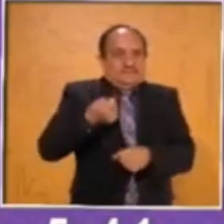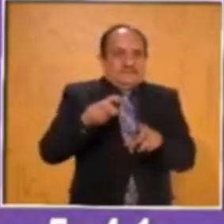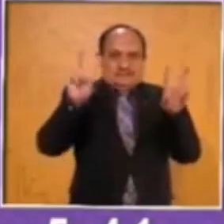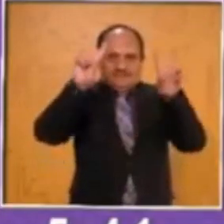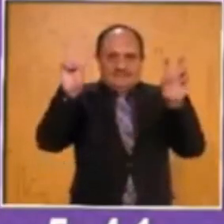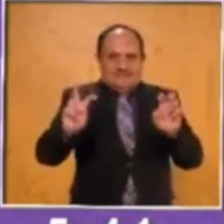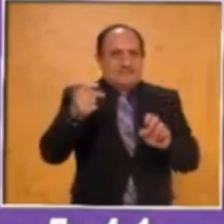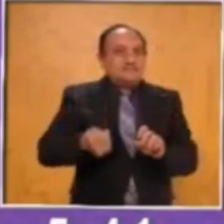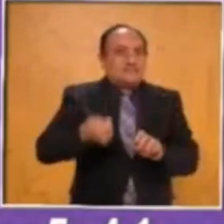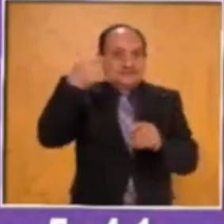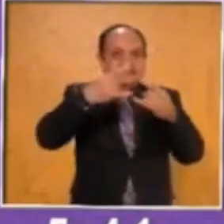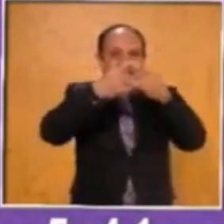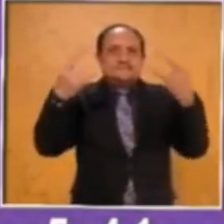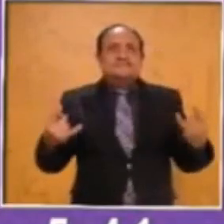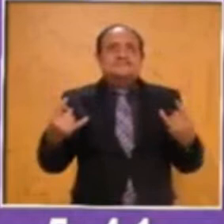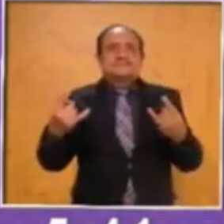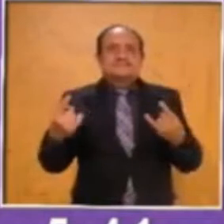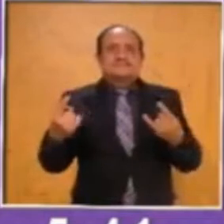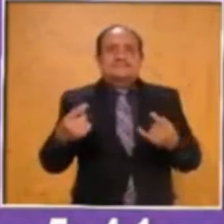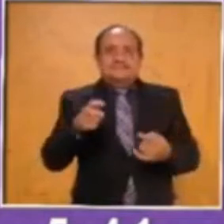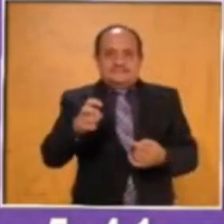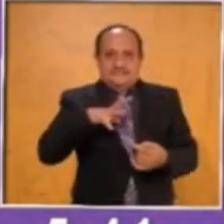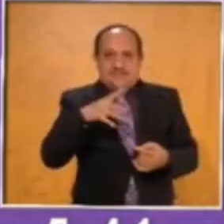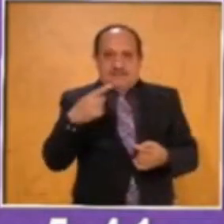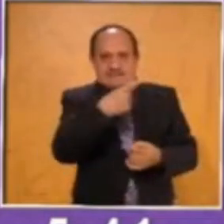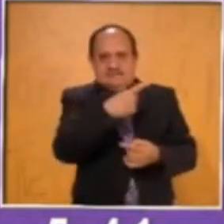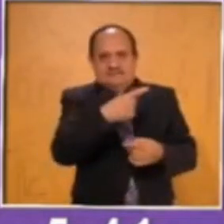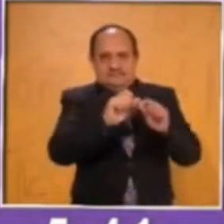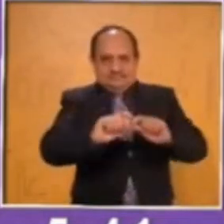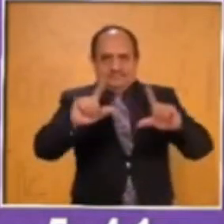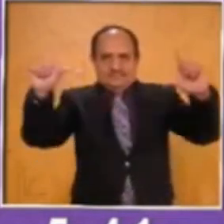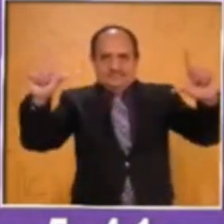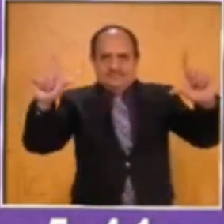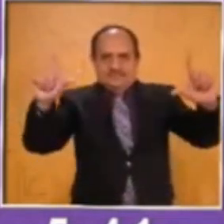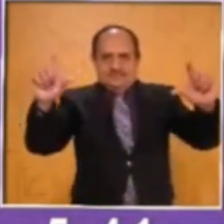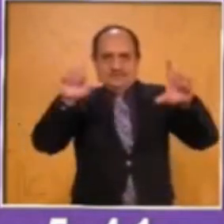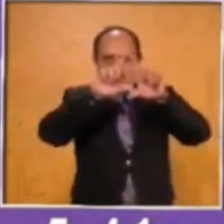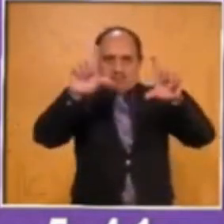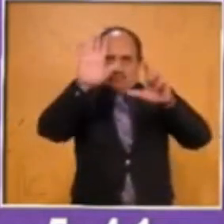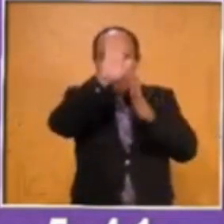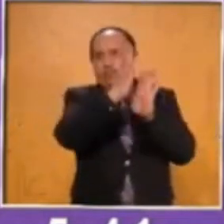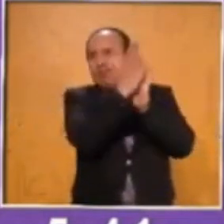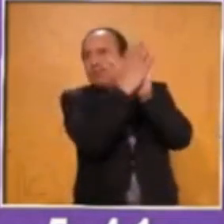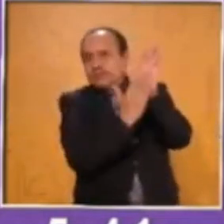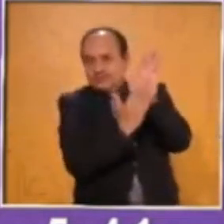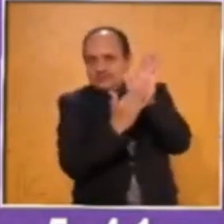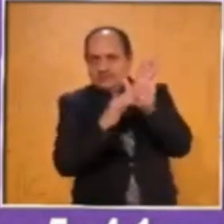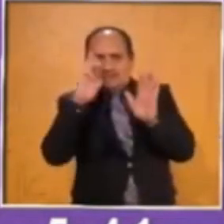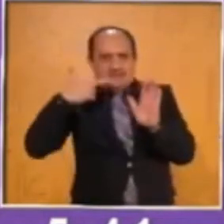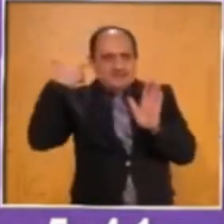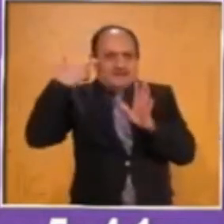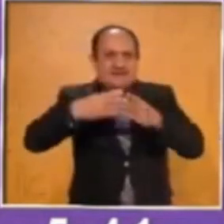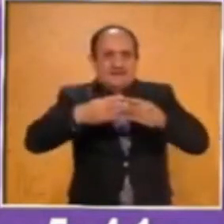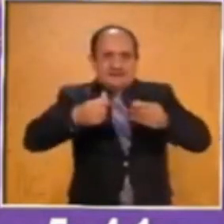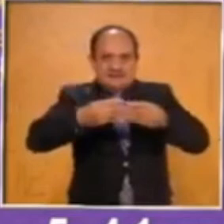parte de abajo de la descripción, ahí está una portada de los Reyes de la Arena.